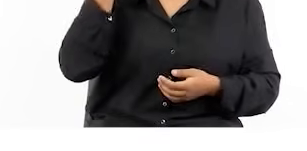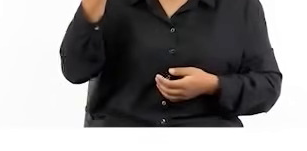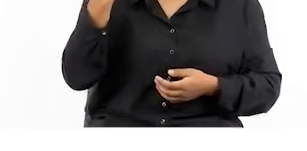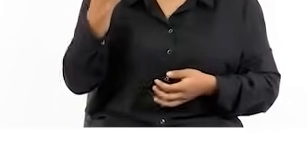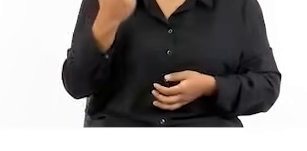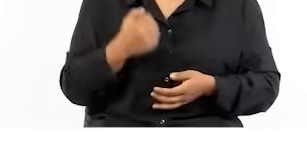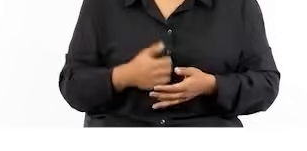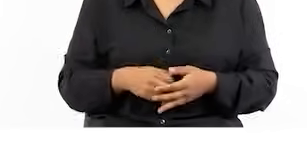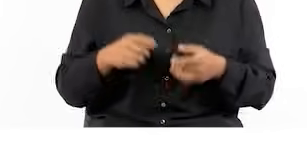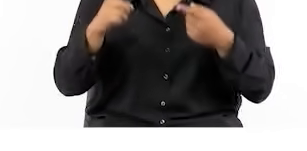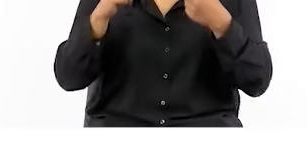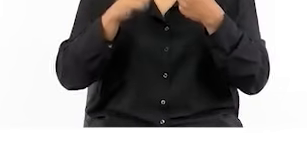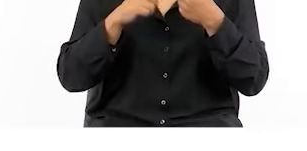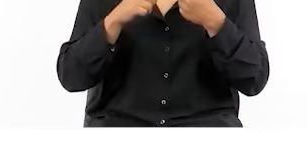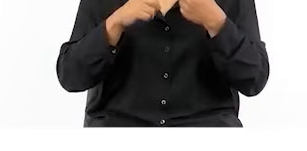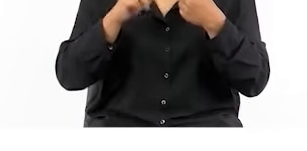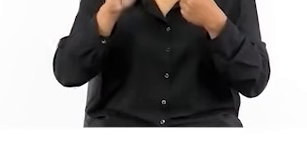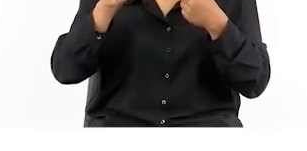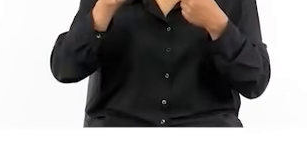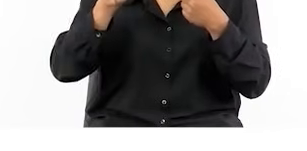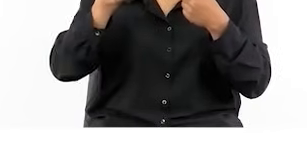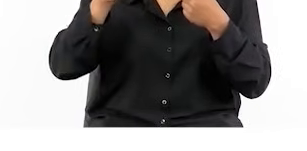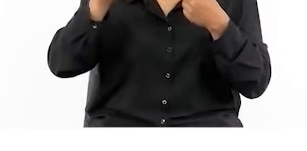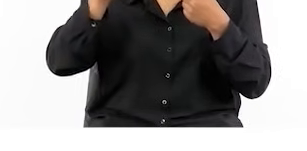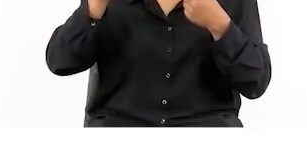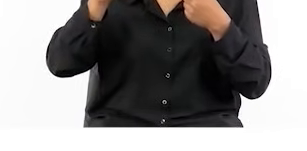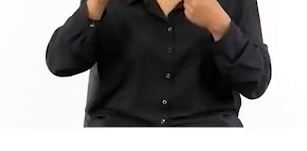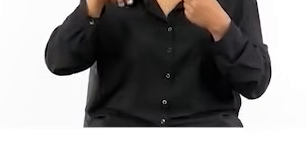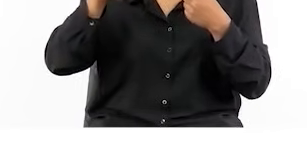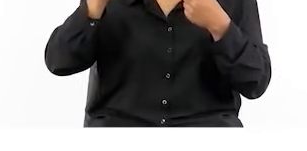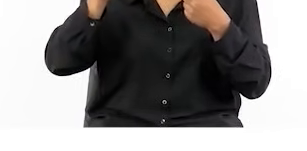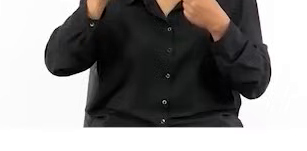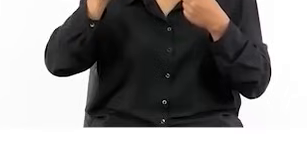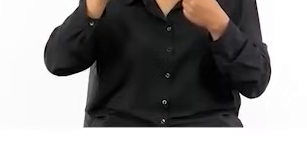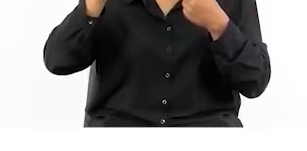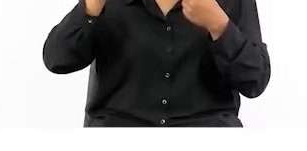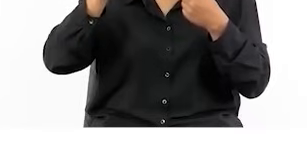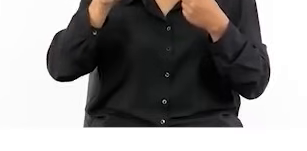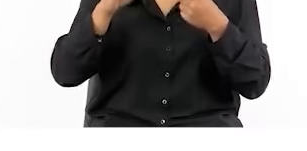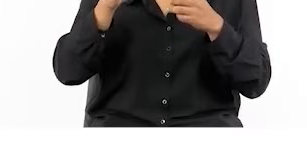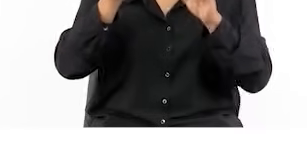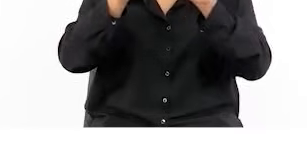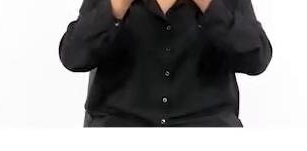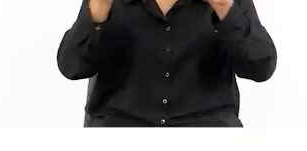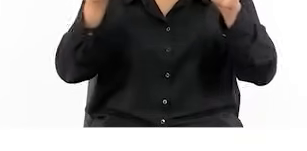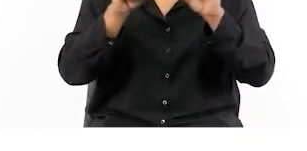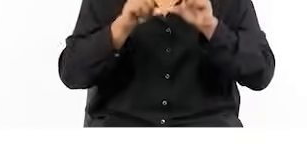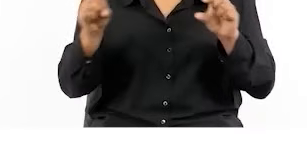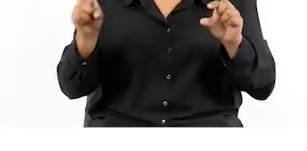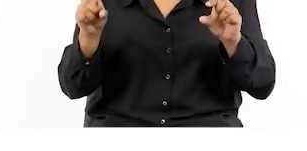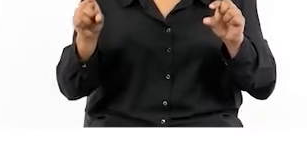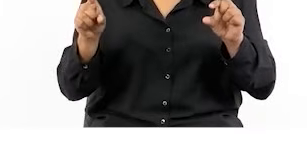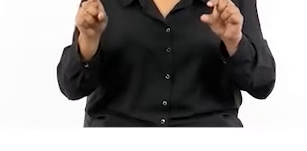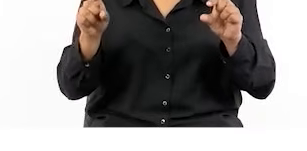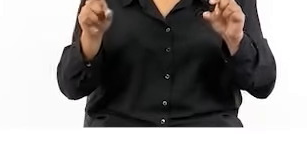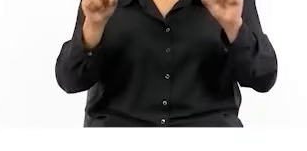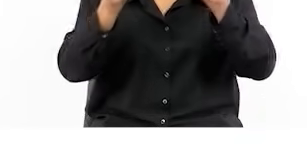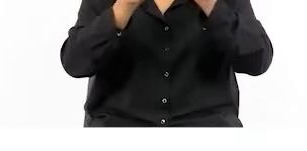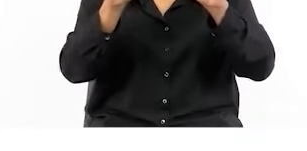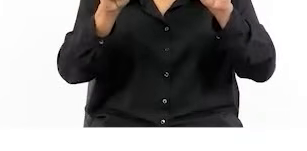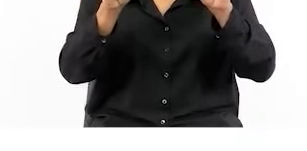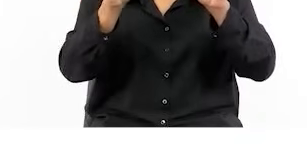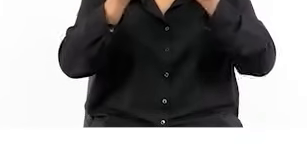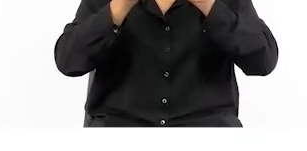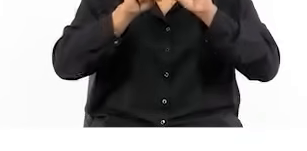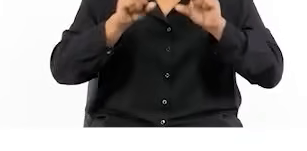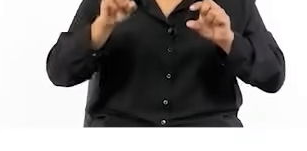eso existen 3 principios importantes. Uno de ellos es el principio de superposición, en el que indica que si hay 2